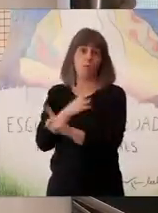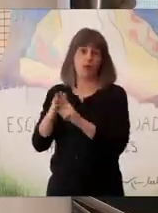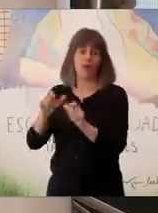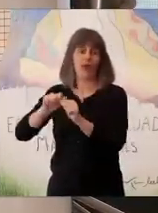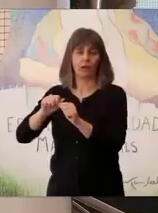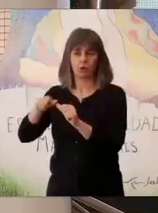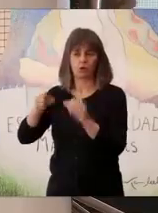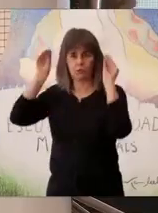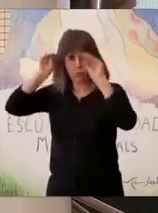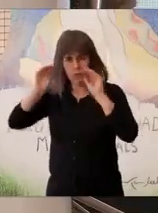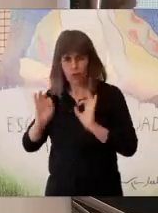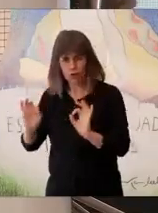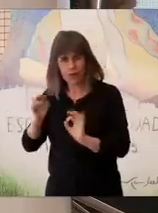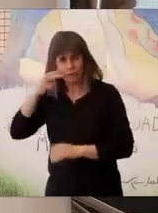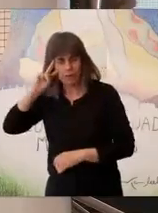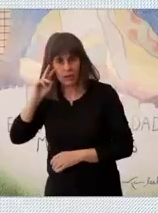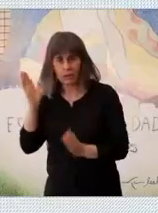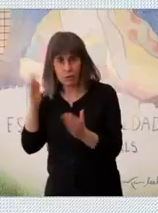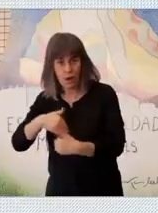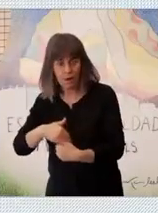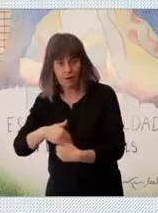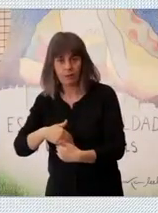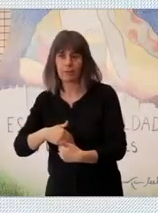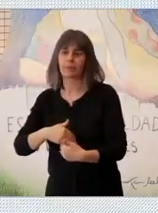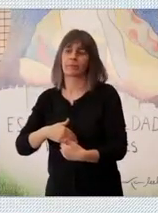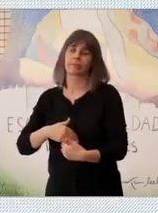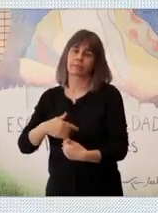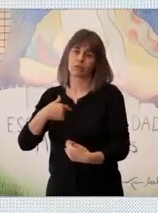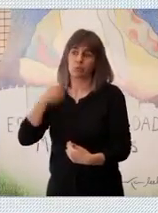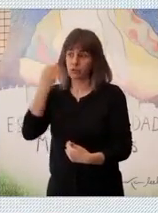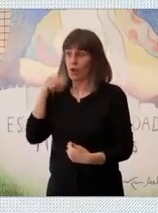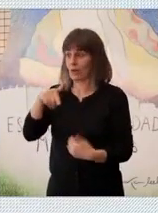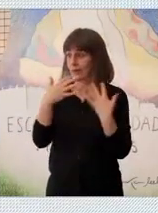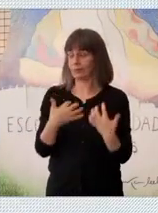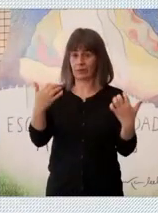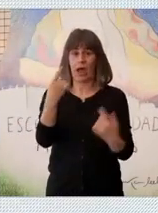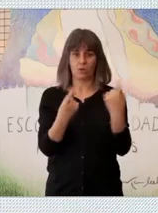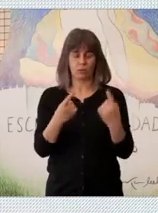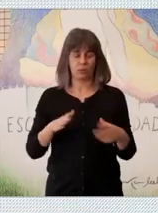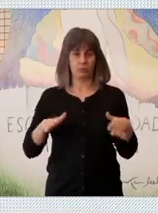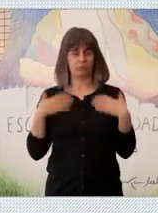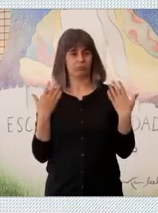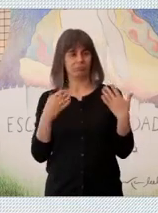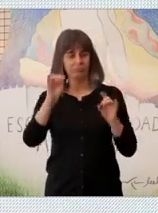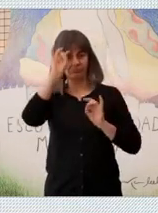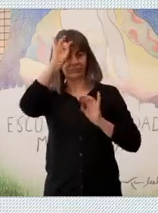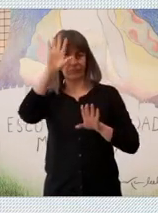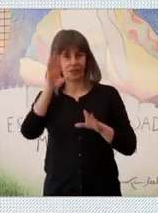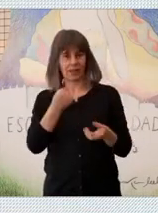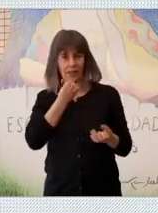formación específica. Supongo que habrá alguien aquí en esta sala que se haya sorprendido con ese